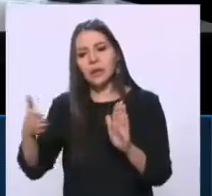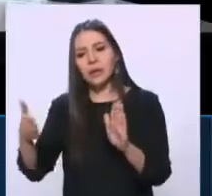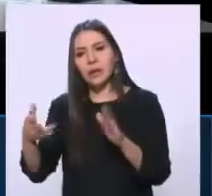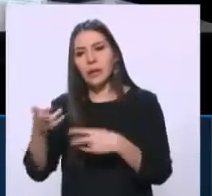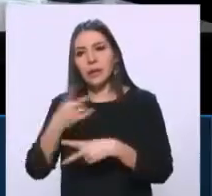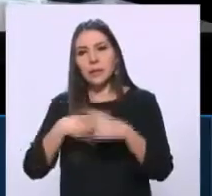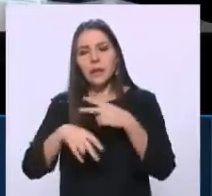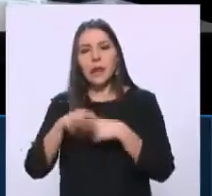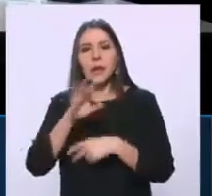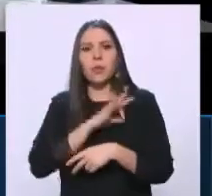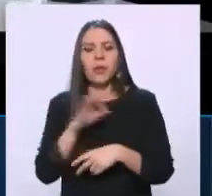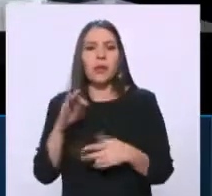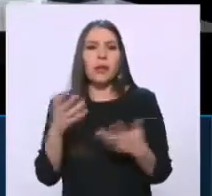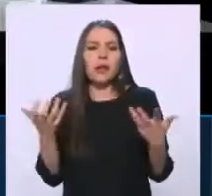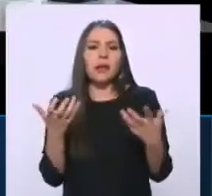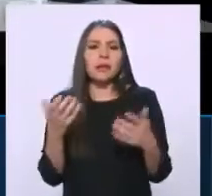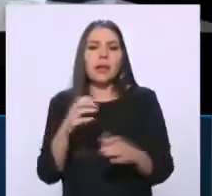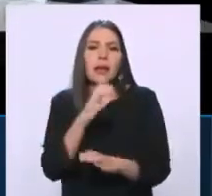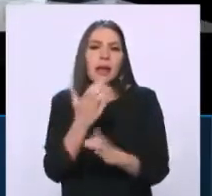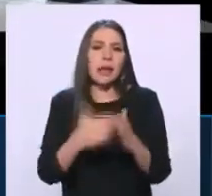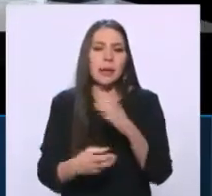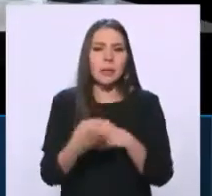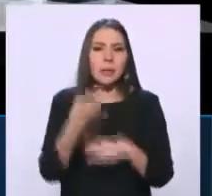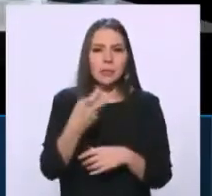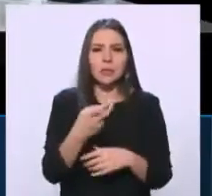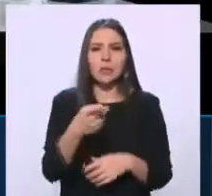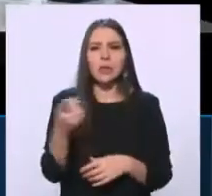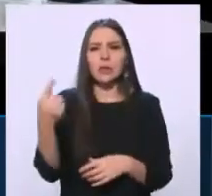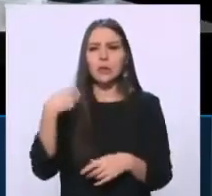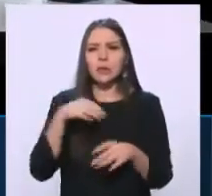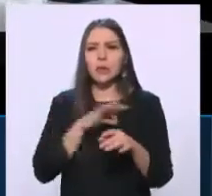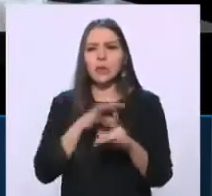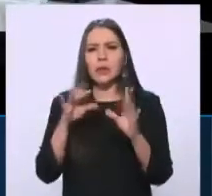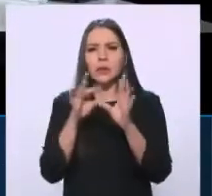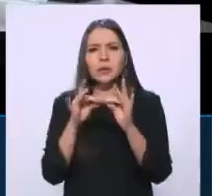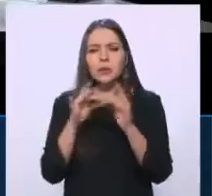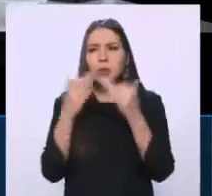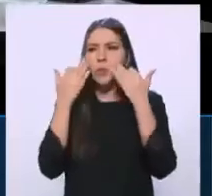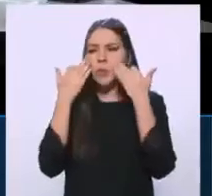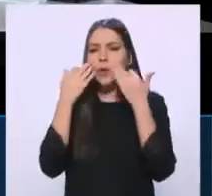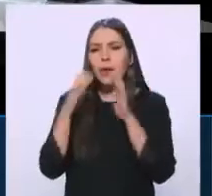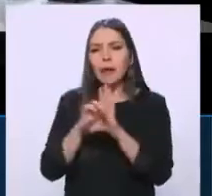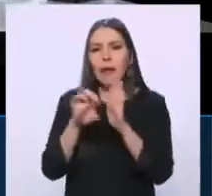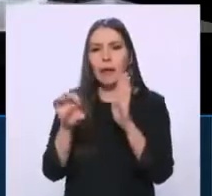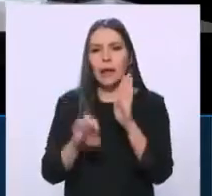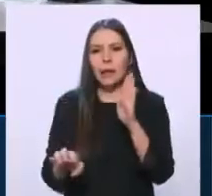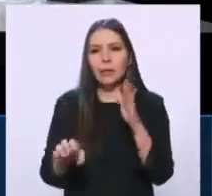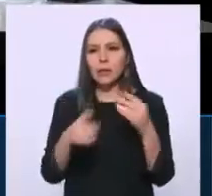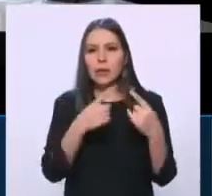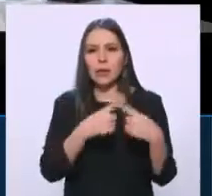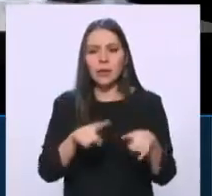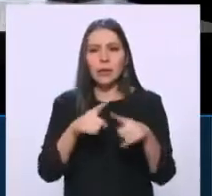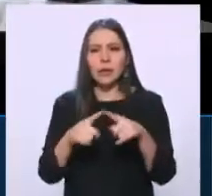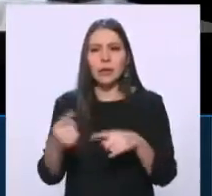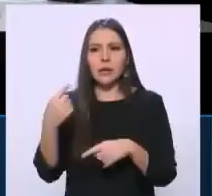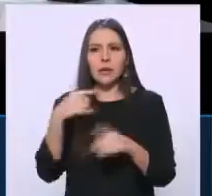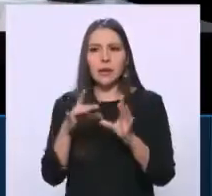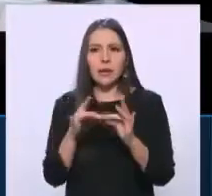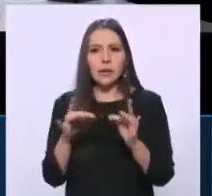resultado. ¿Puedes ejemplificar un poquito? Creo que vale la pena hacerlo con alguno de los ejemplos que